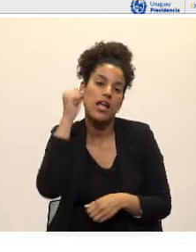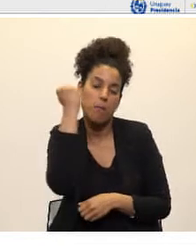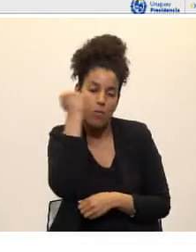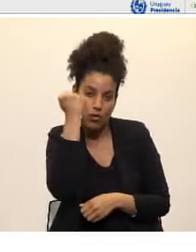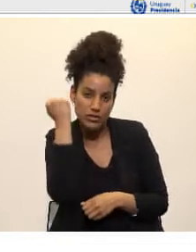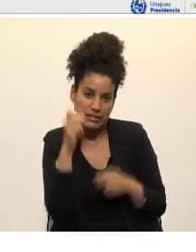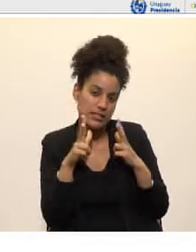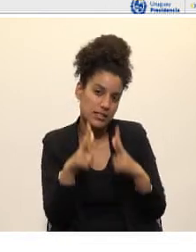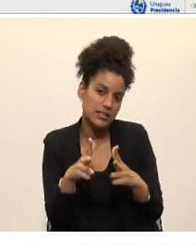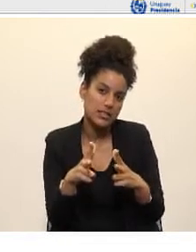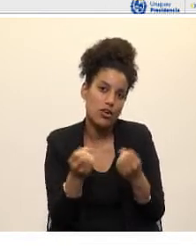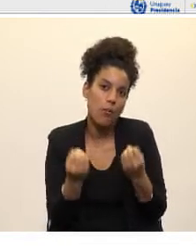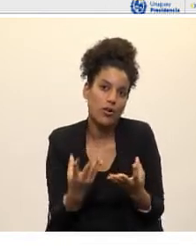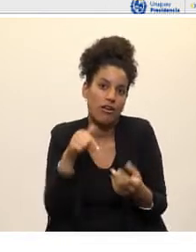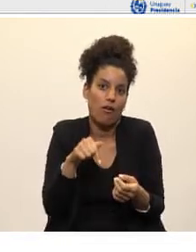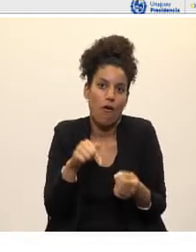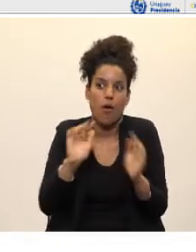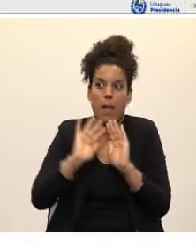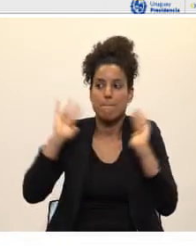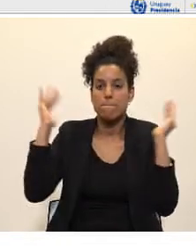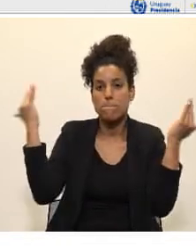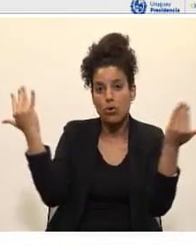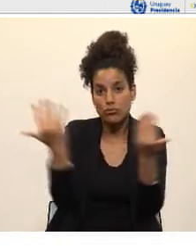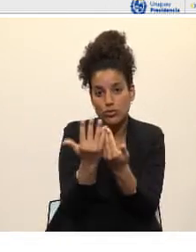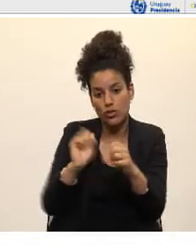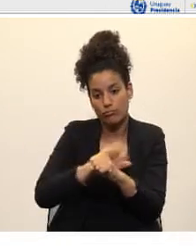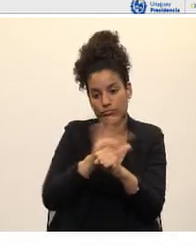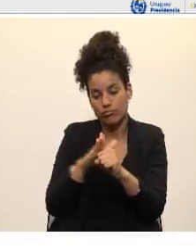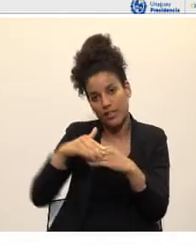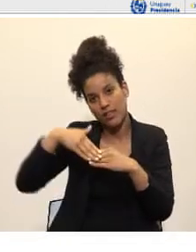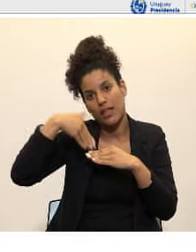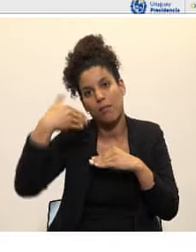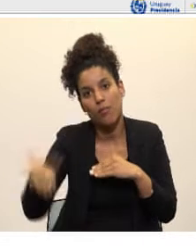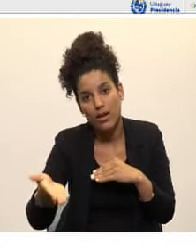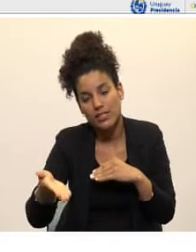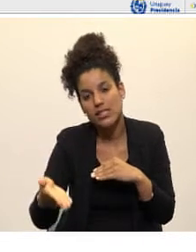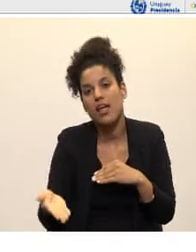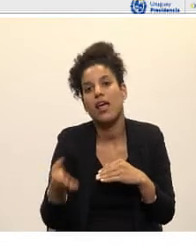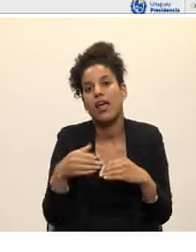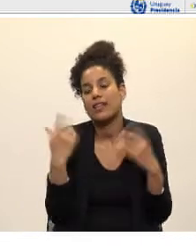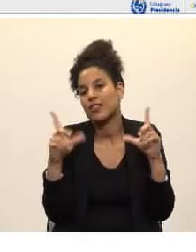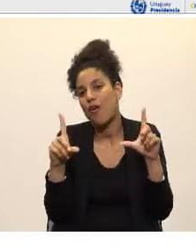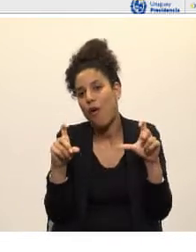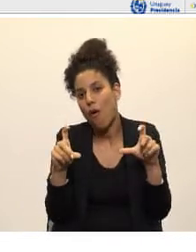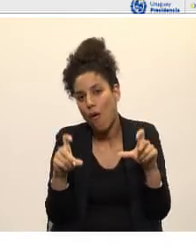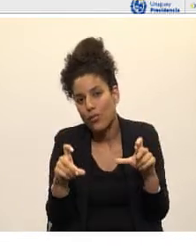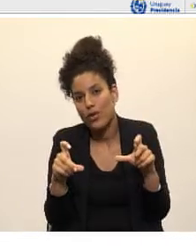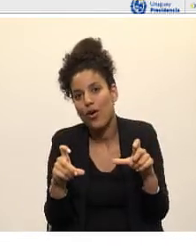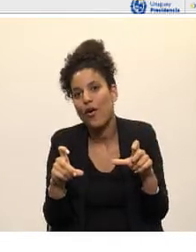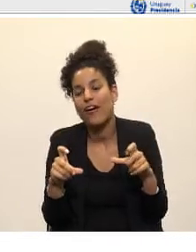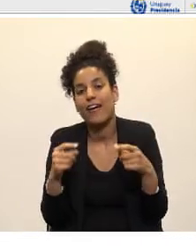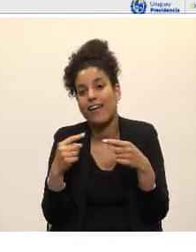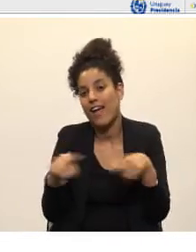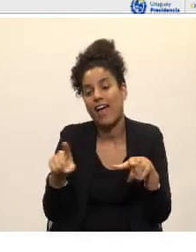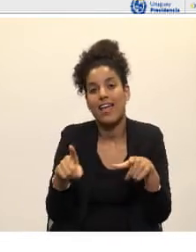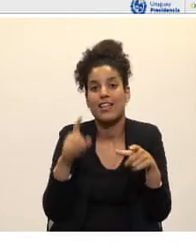plantearlo porque hoy el mundo, a partir de la pandemia, sin duda ha sido más que evidente, se divide entre los que usamos